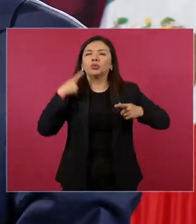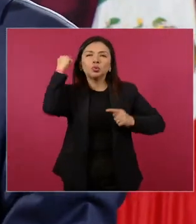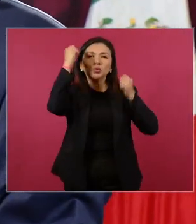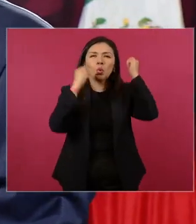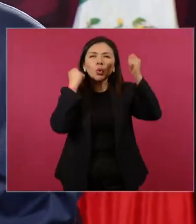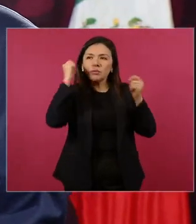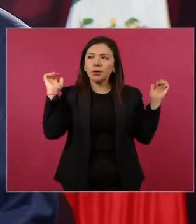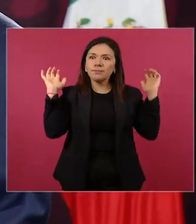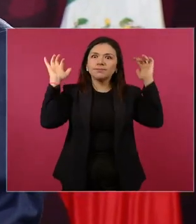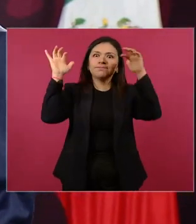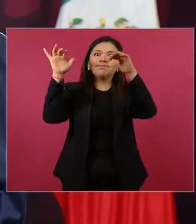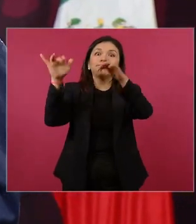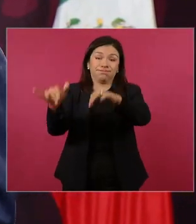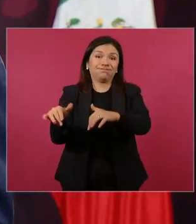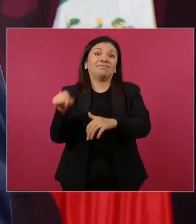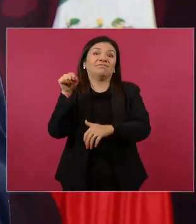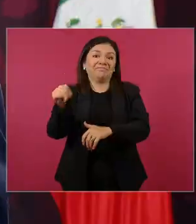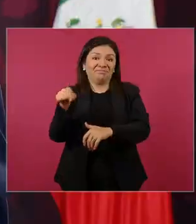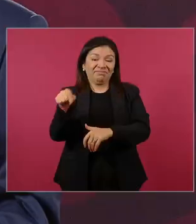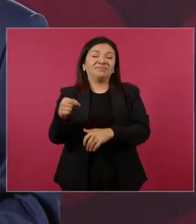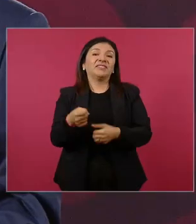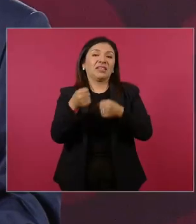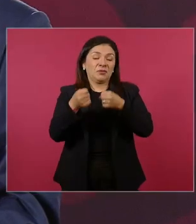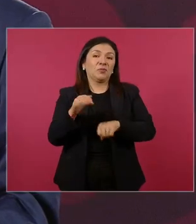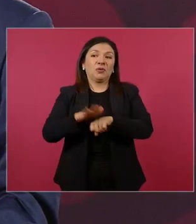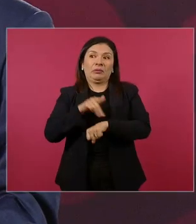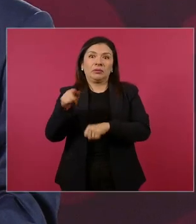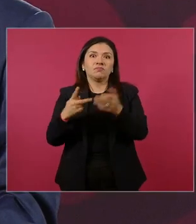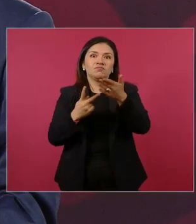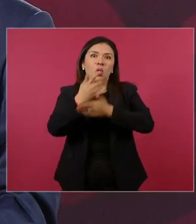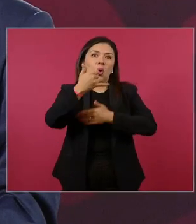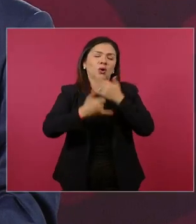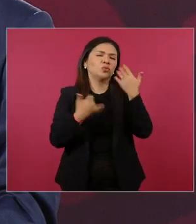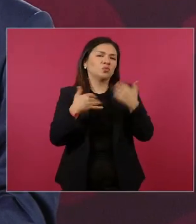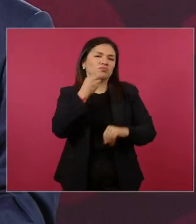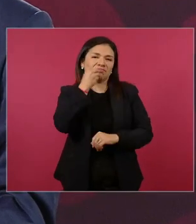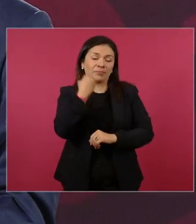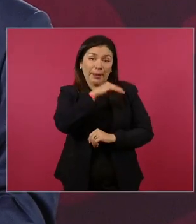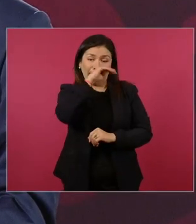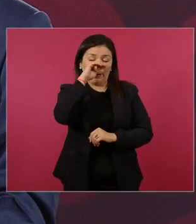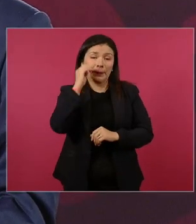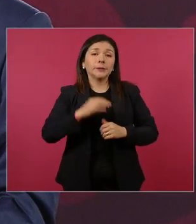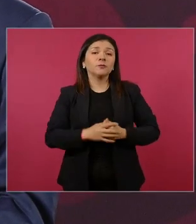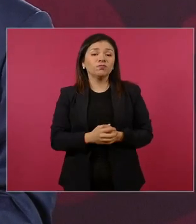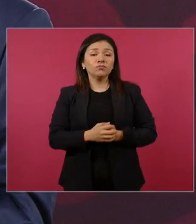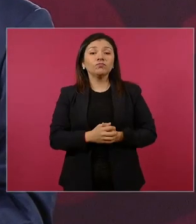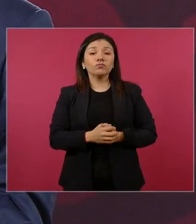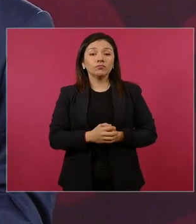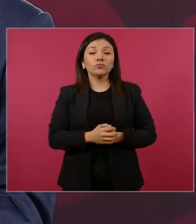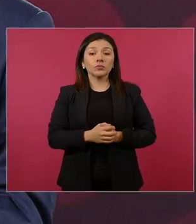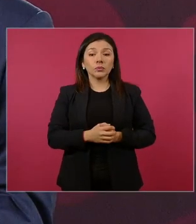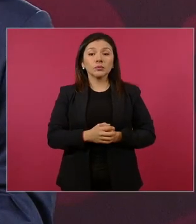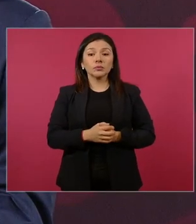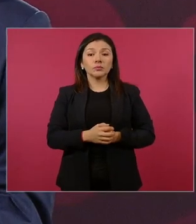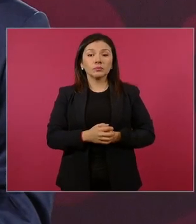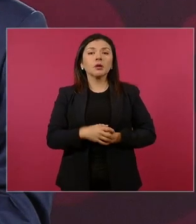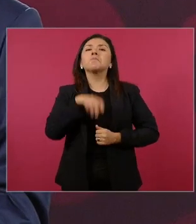turística por este proyecto y vamos a estar